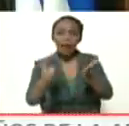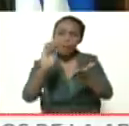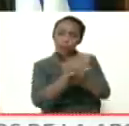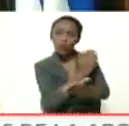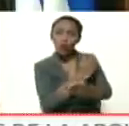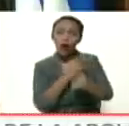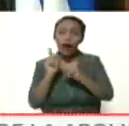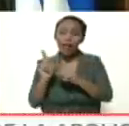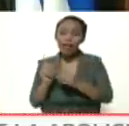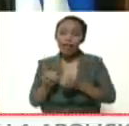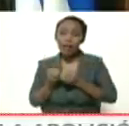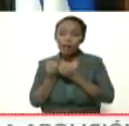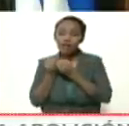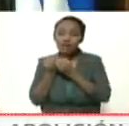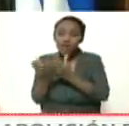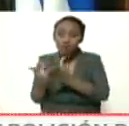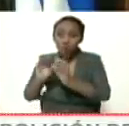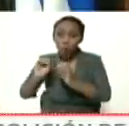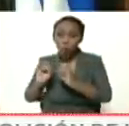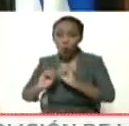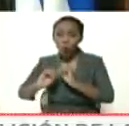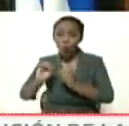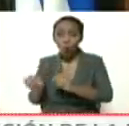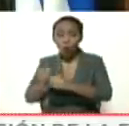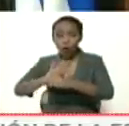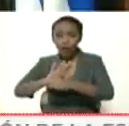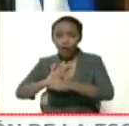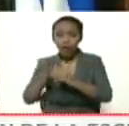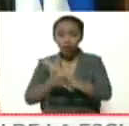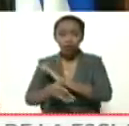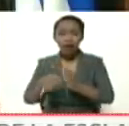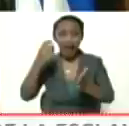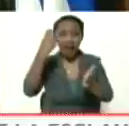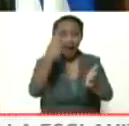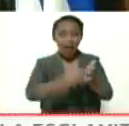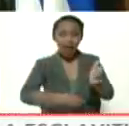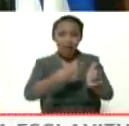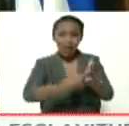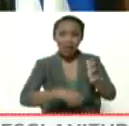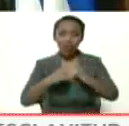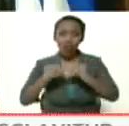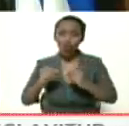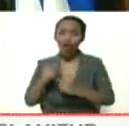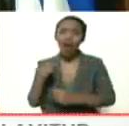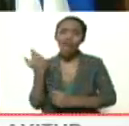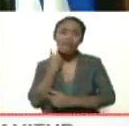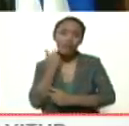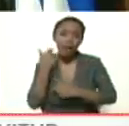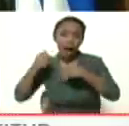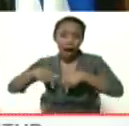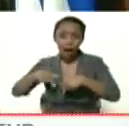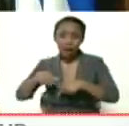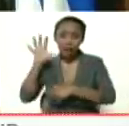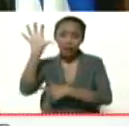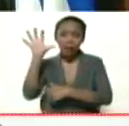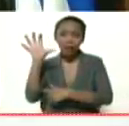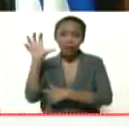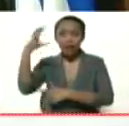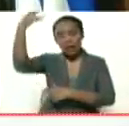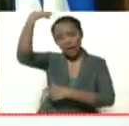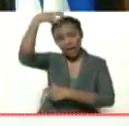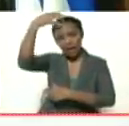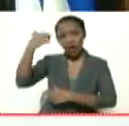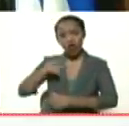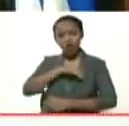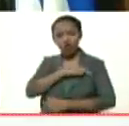este coronavirus, que Dios elimine toda enfermedad a este país. Que reine entre